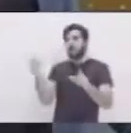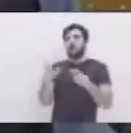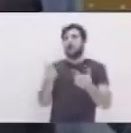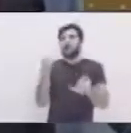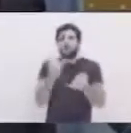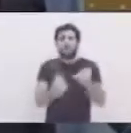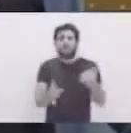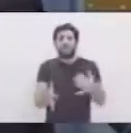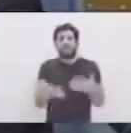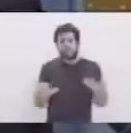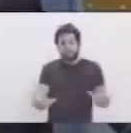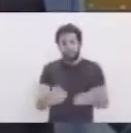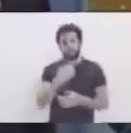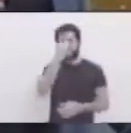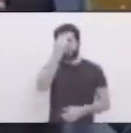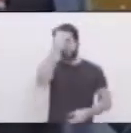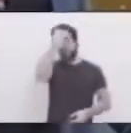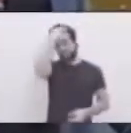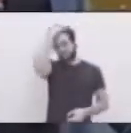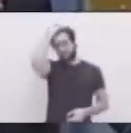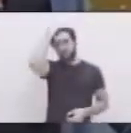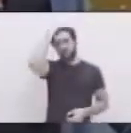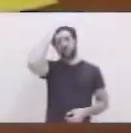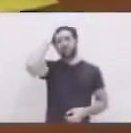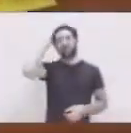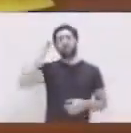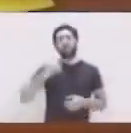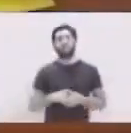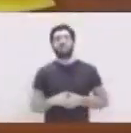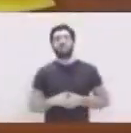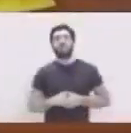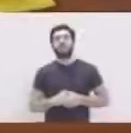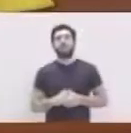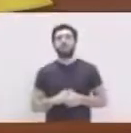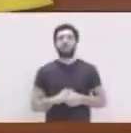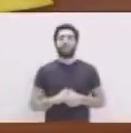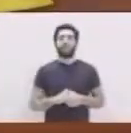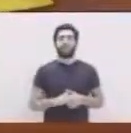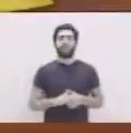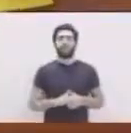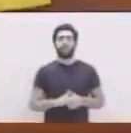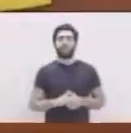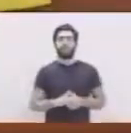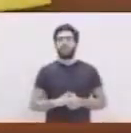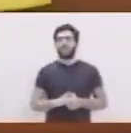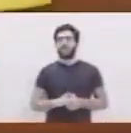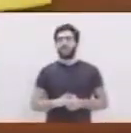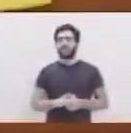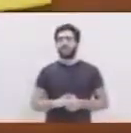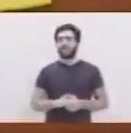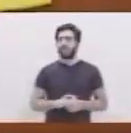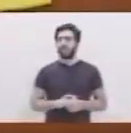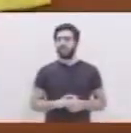Perfecto. Gracias. Lo ponemos en esta parte de acá.